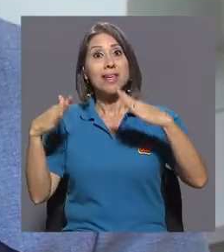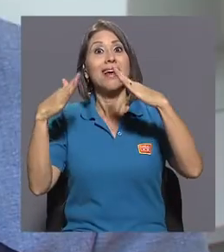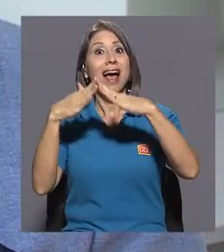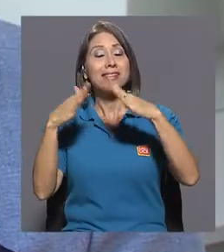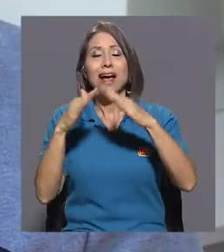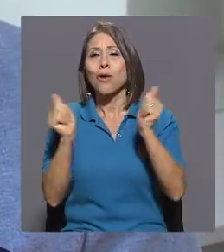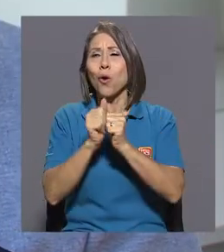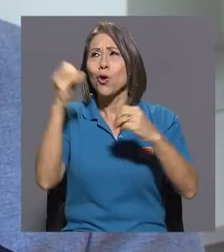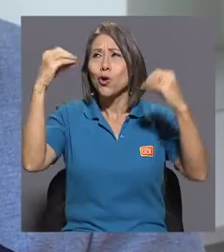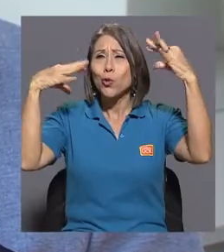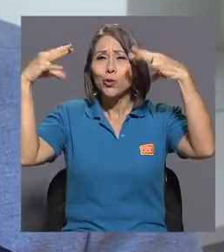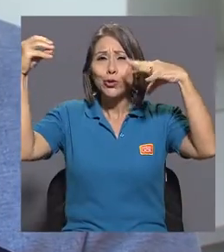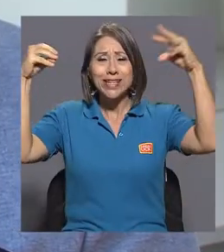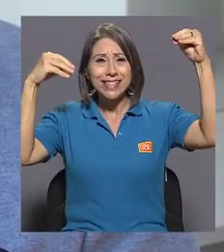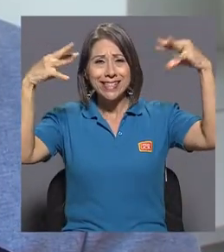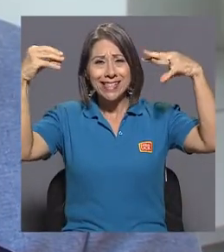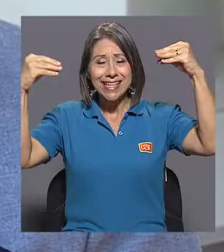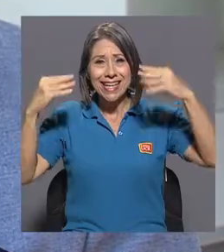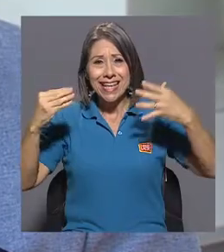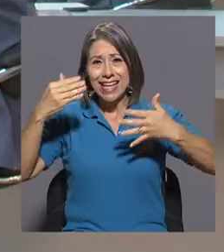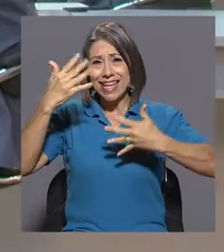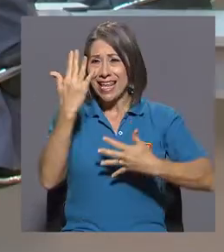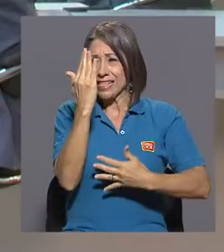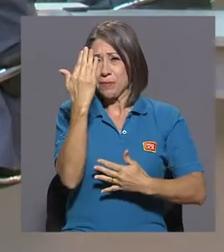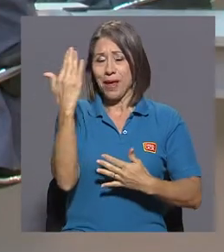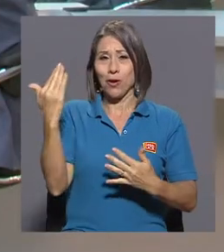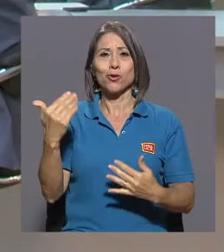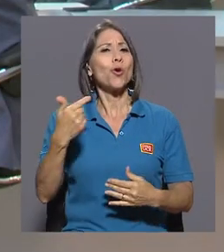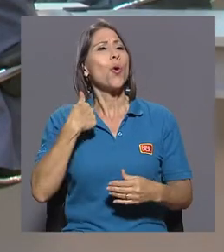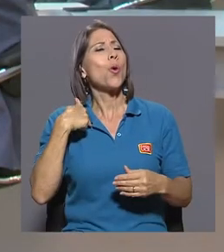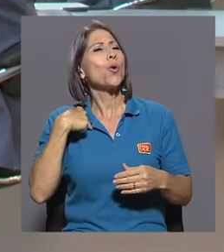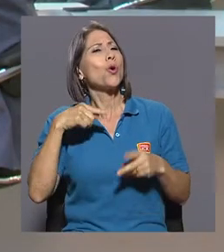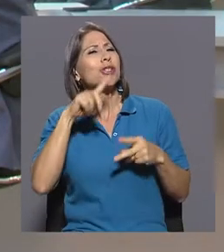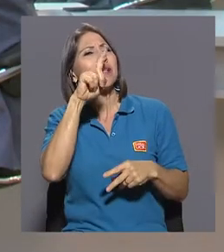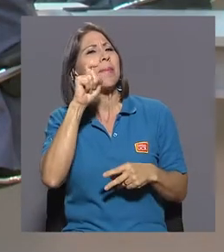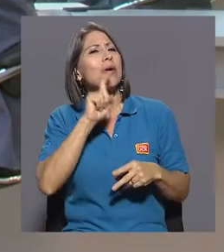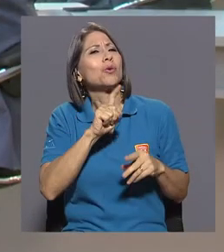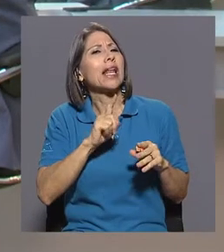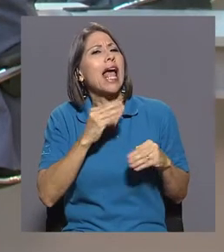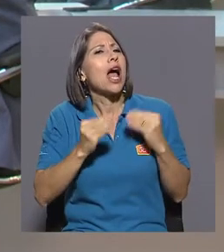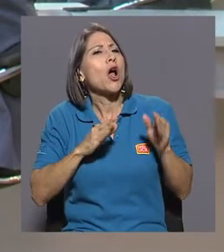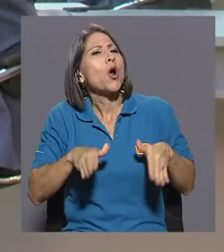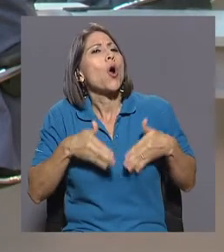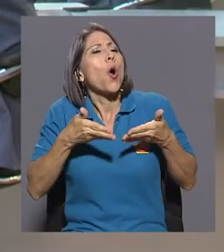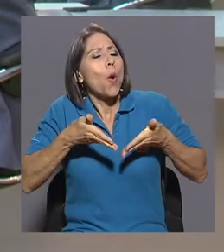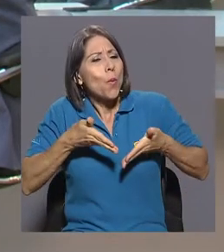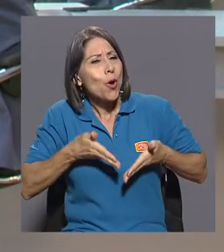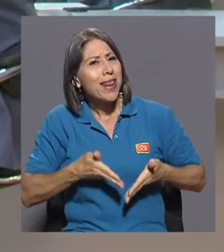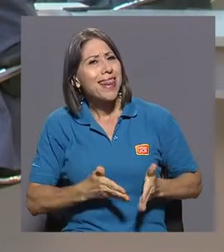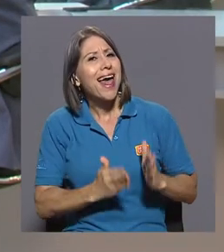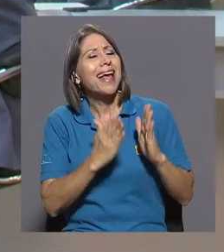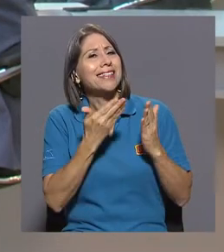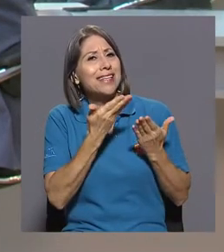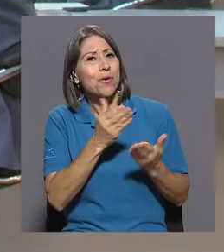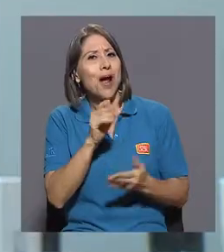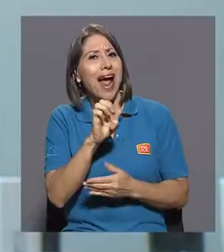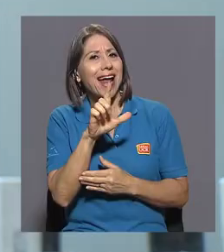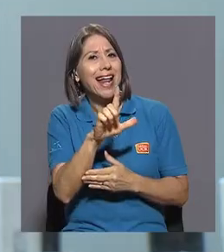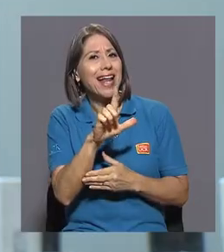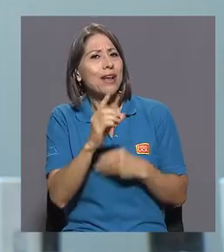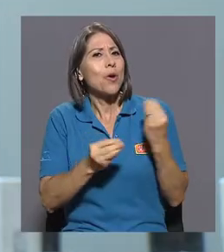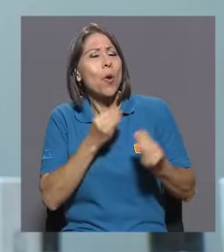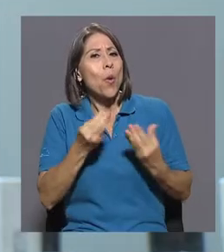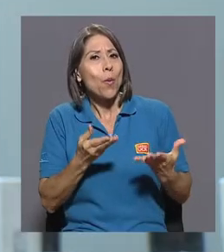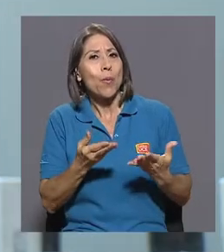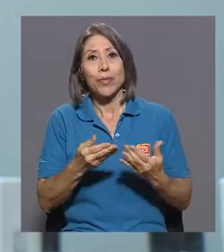el tiempo. Uno se preguntaría, ¿cómo nace un ángel? ¿Cómo nació y dónde? Luchando desde el primer día. Yo nací